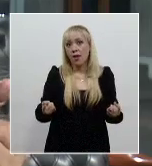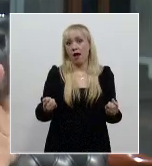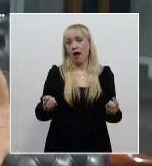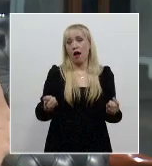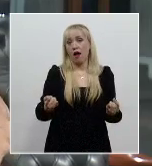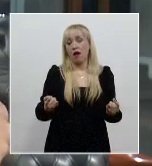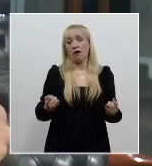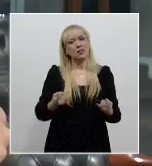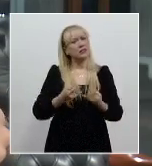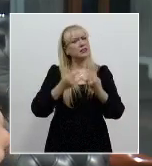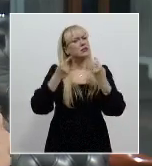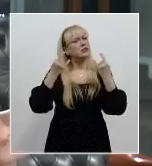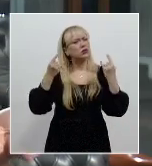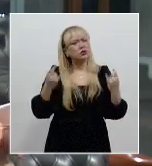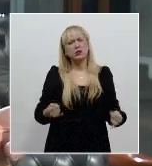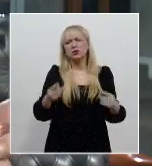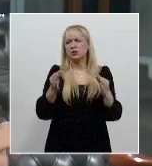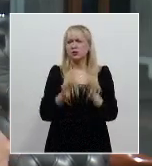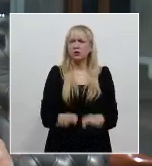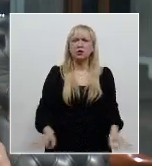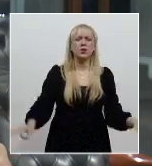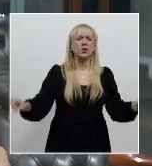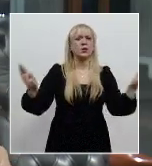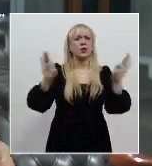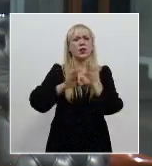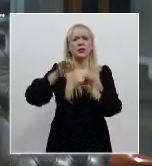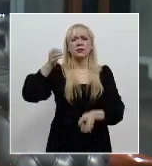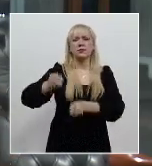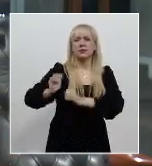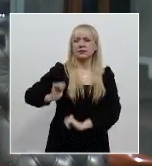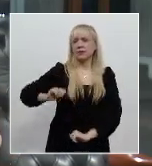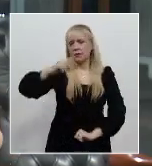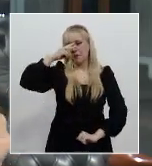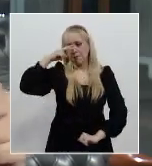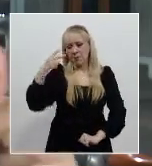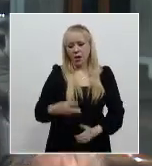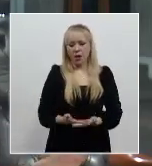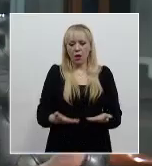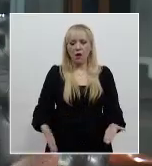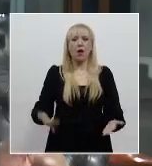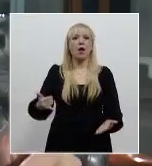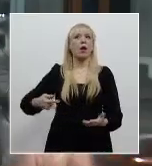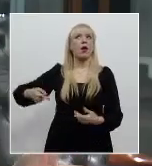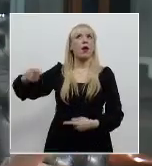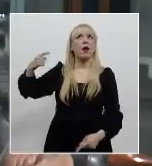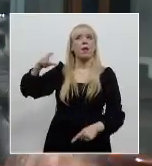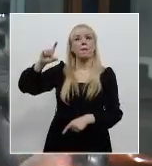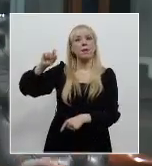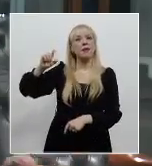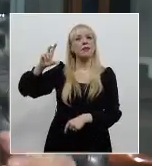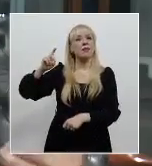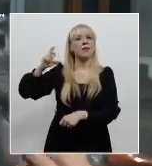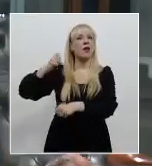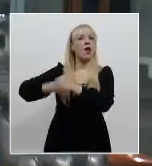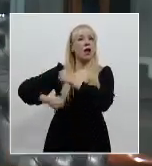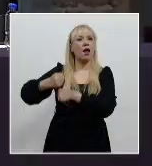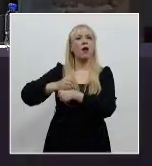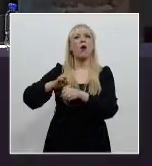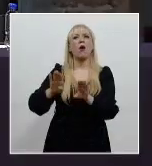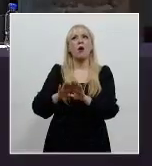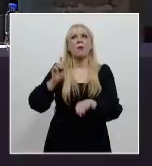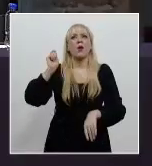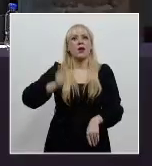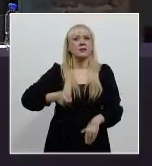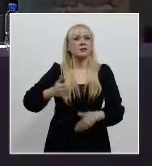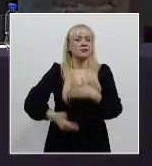devenir del Poder Judicial en México y en el pasado, de hace 20 años, 30 años, cómo era, cómo se comportaban.